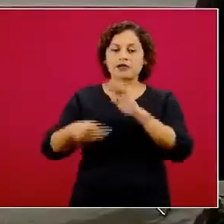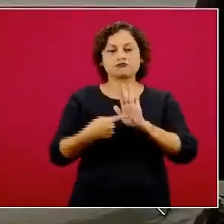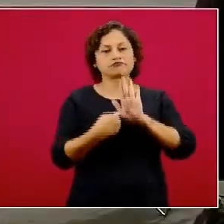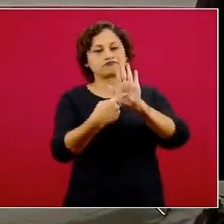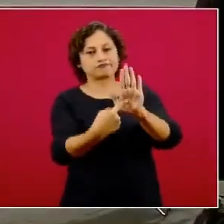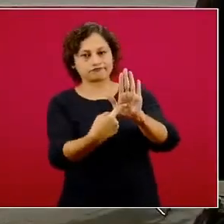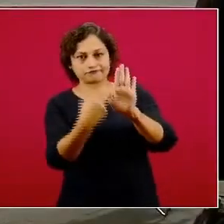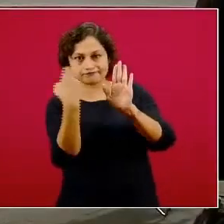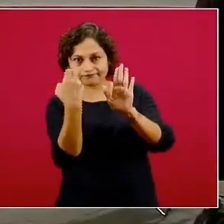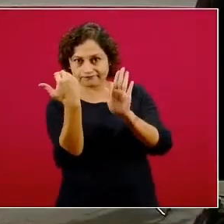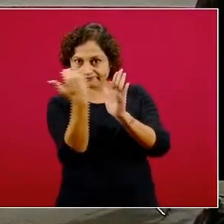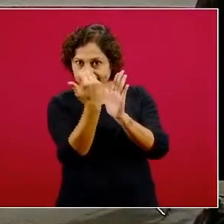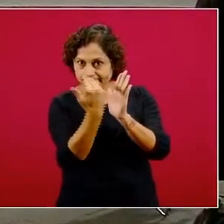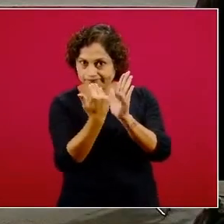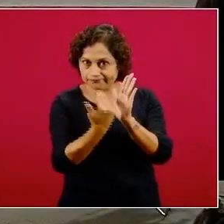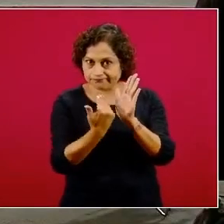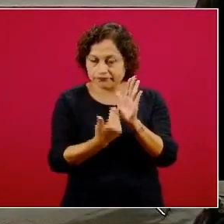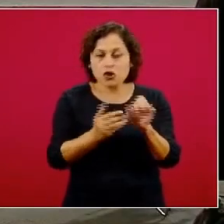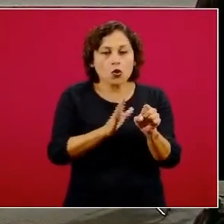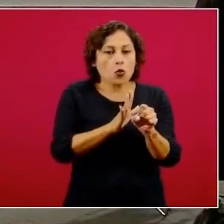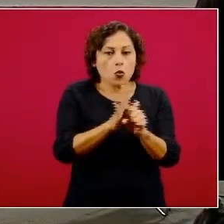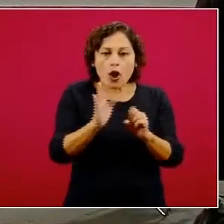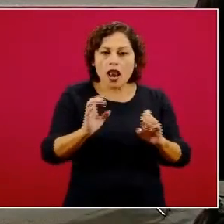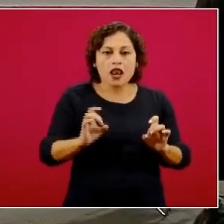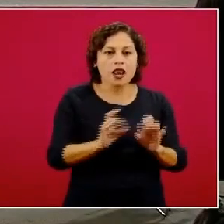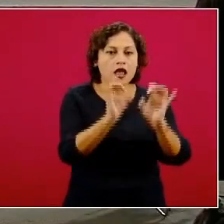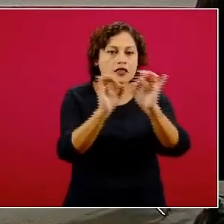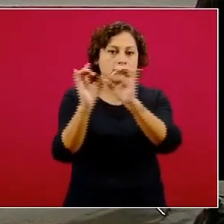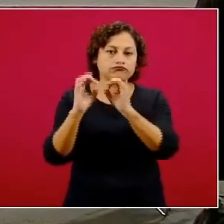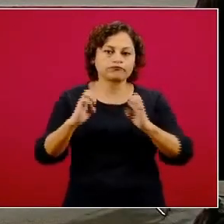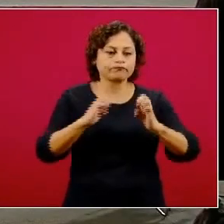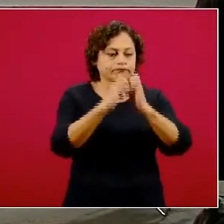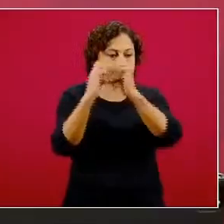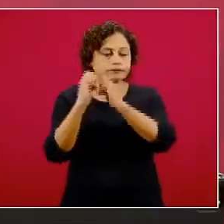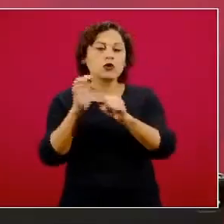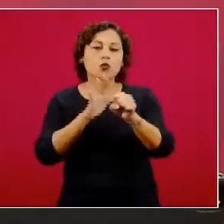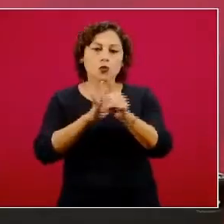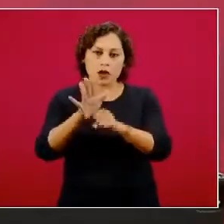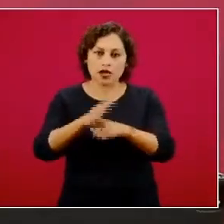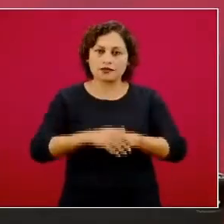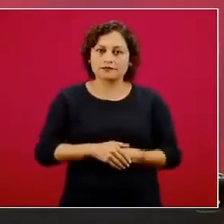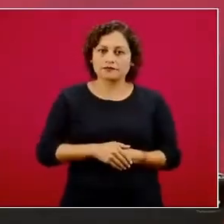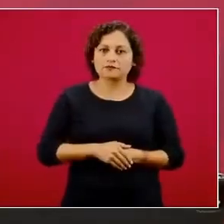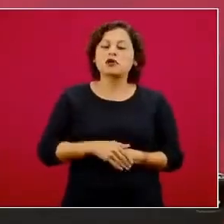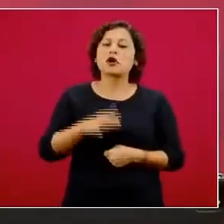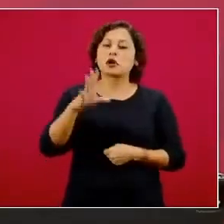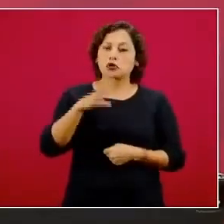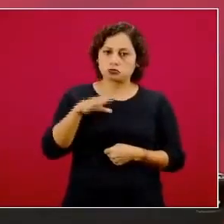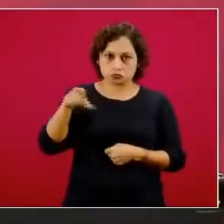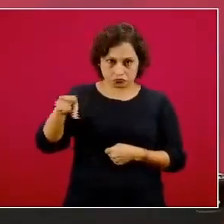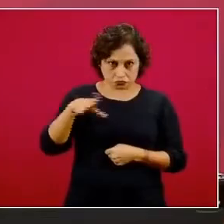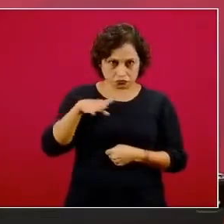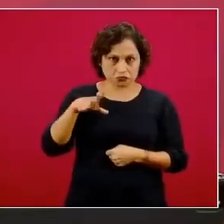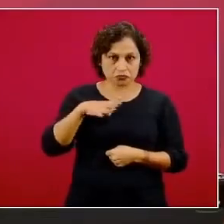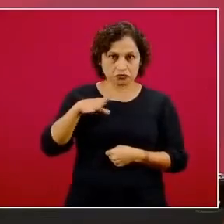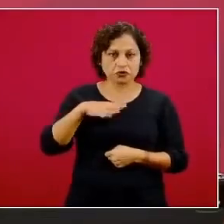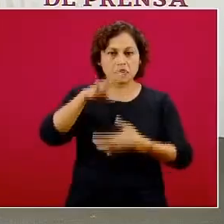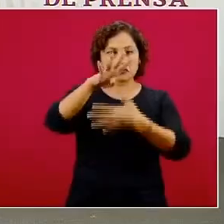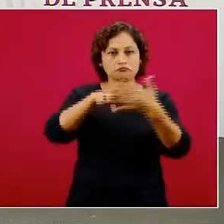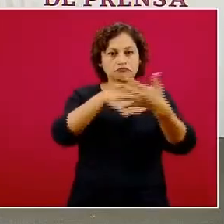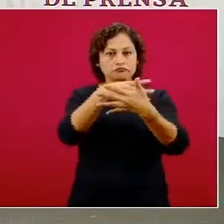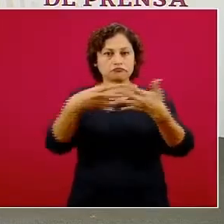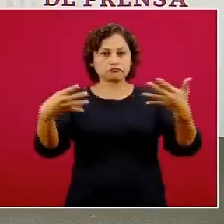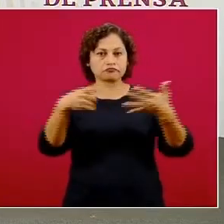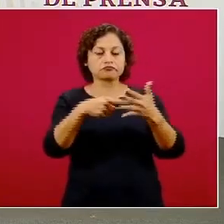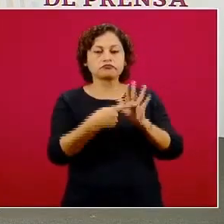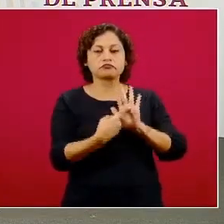específicamente el tipo de eventos que se evalúan. Se tiene un flujograma de decisión en la